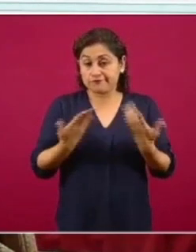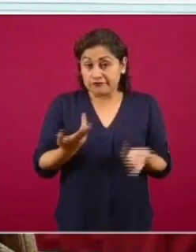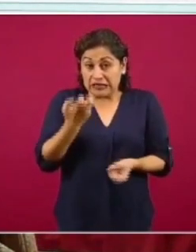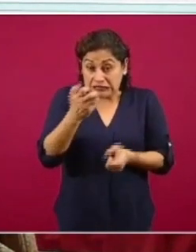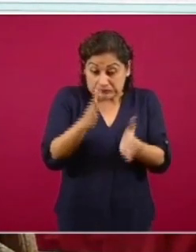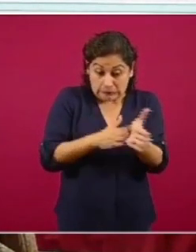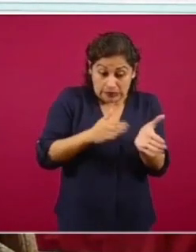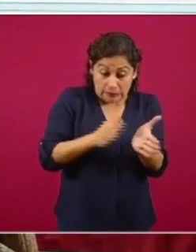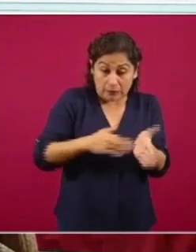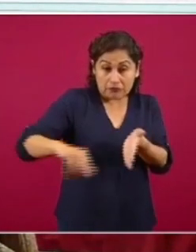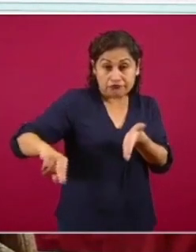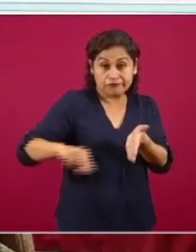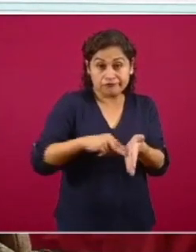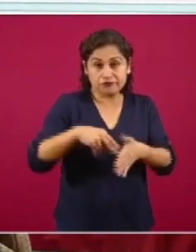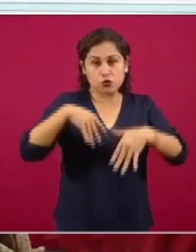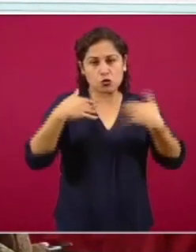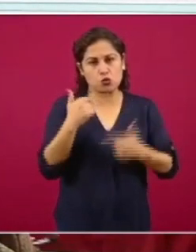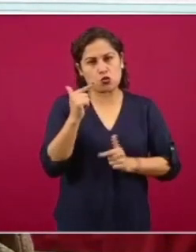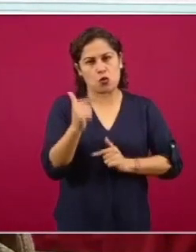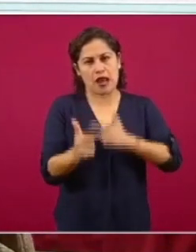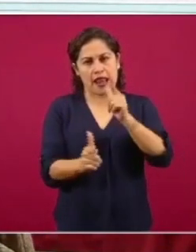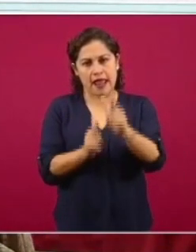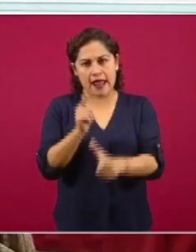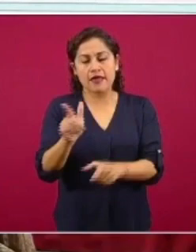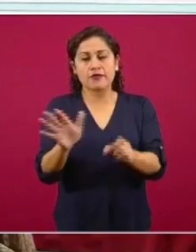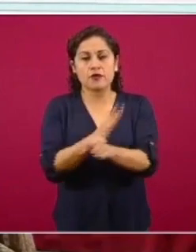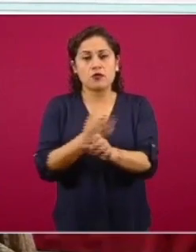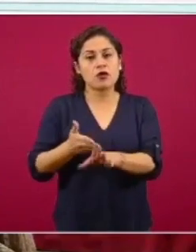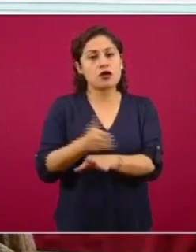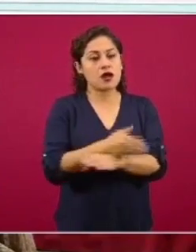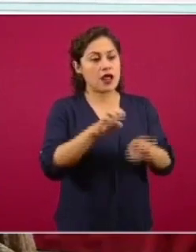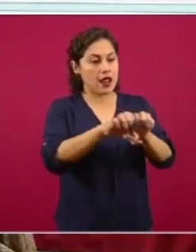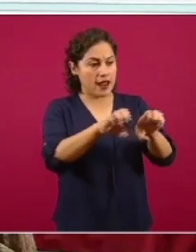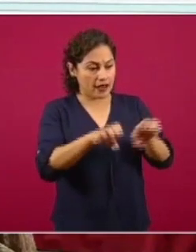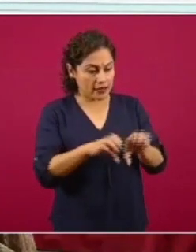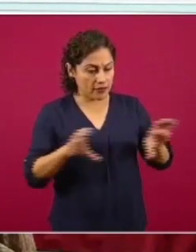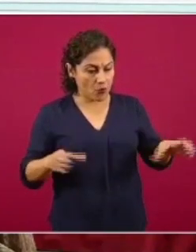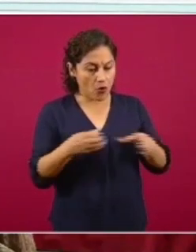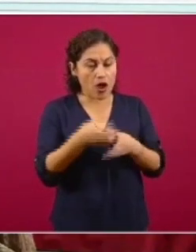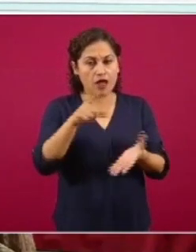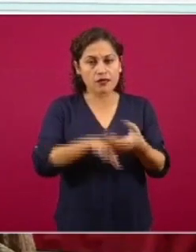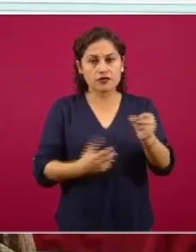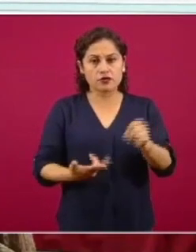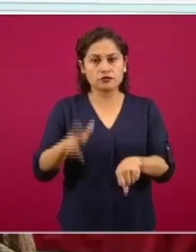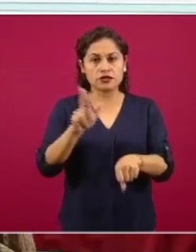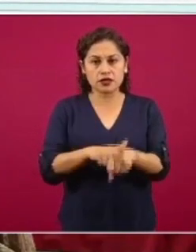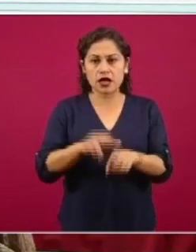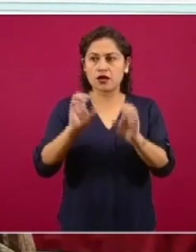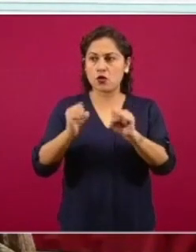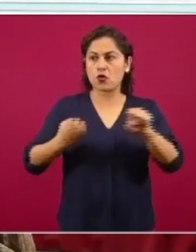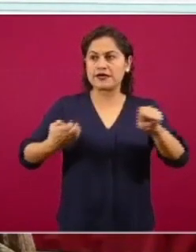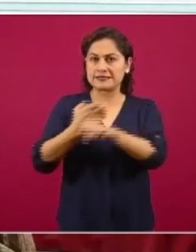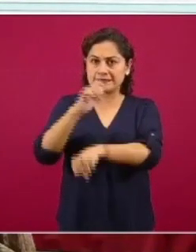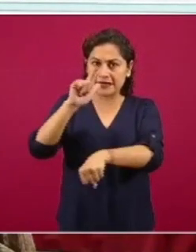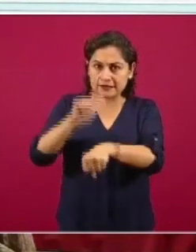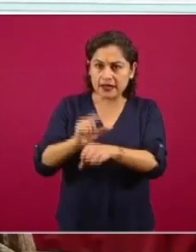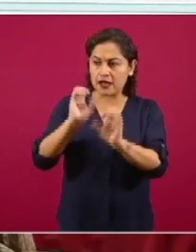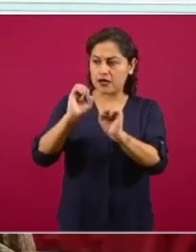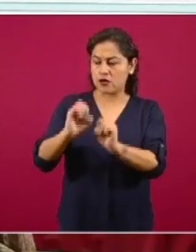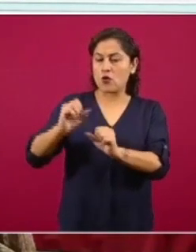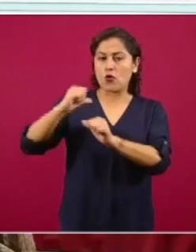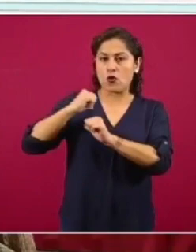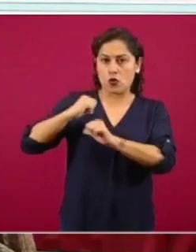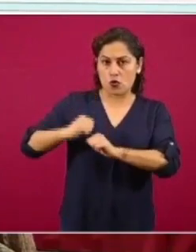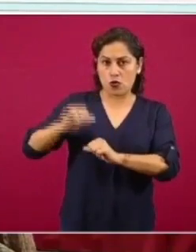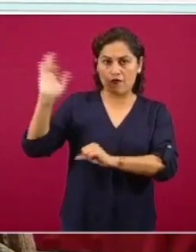proceso que requiere una revisión. Hay comités de dictaminación a nivel hospitalario, a nivel jurisdiccional, a nivel estatal y a